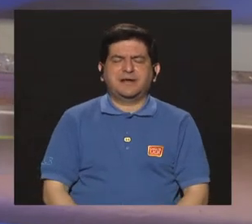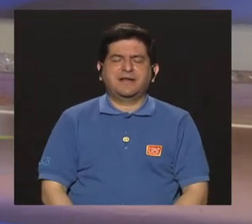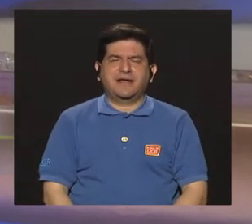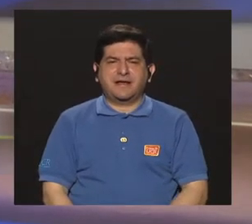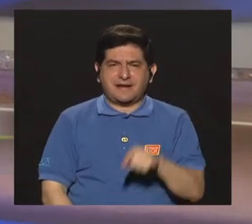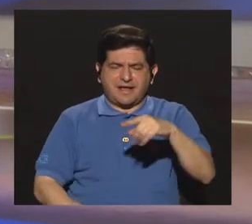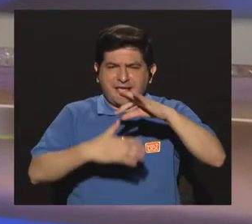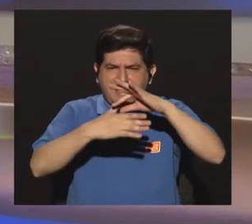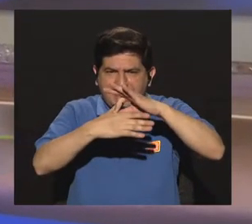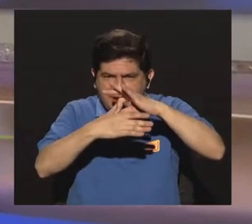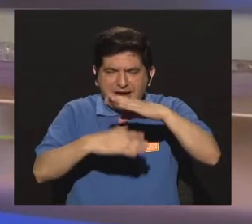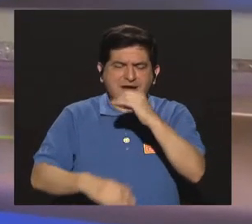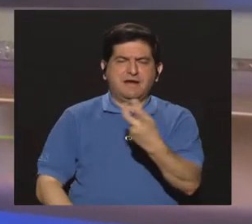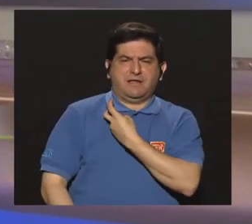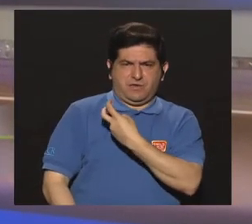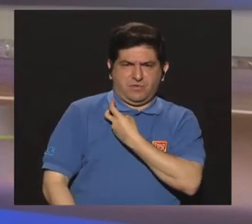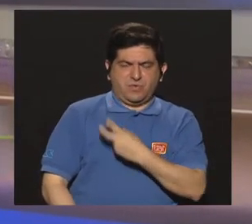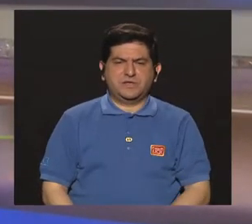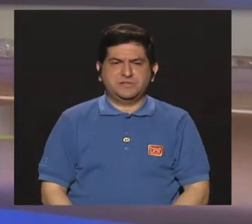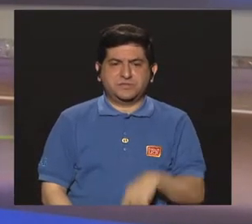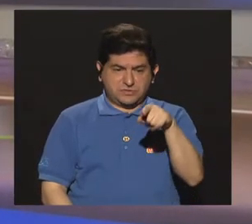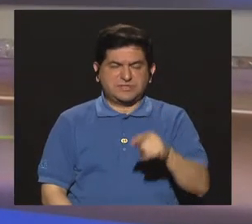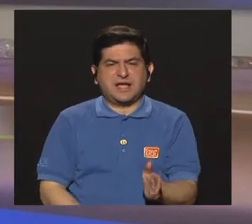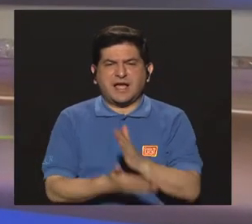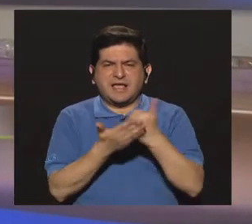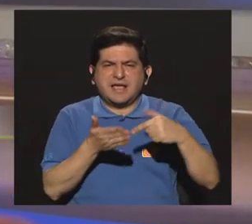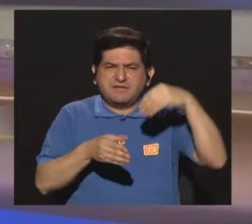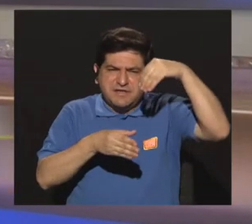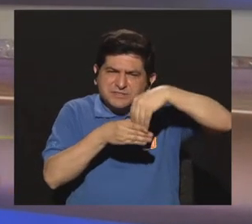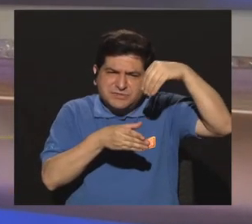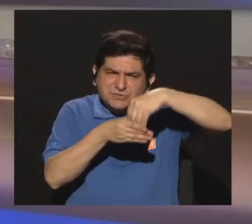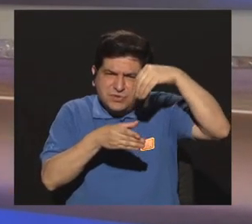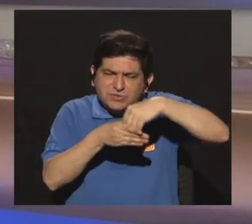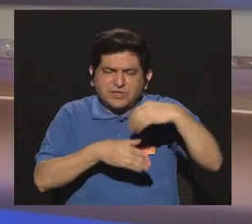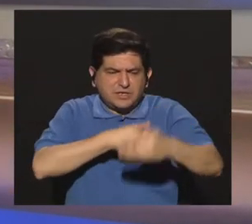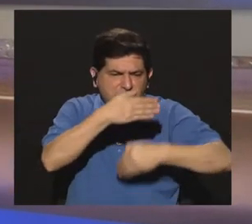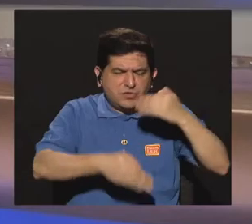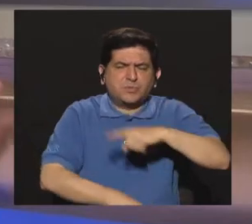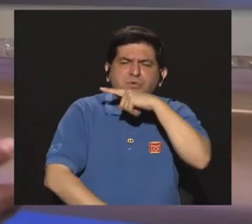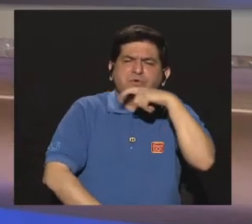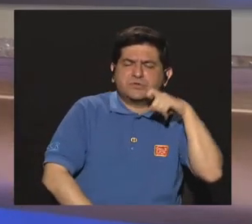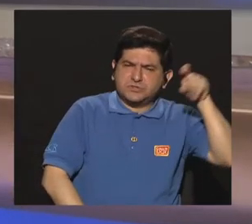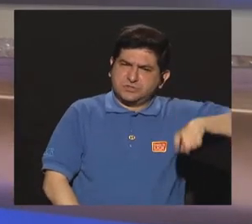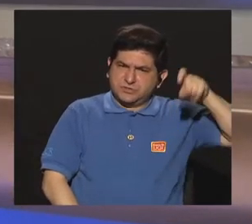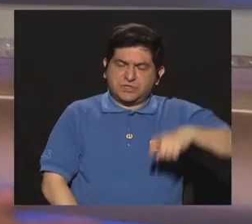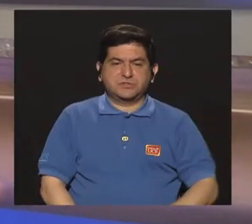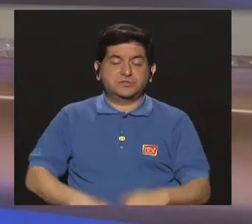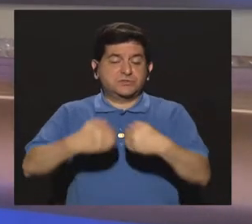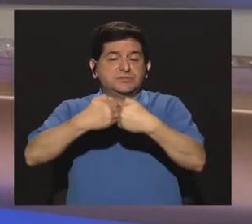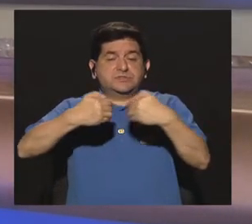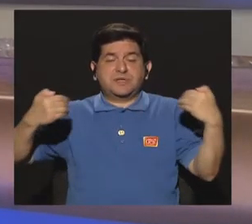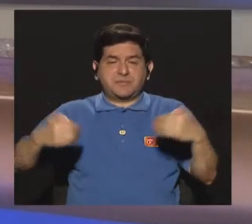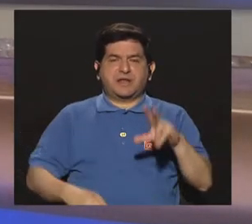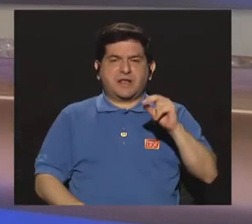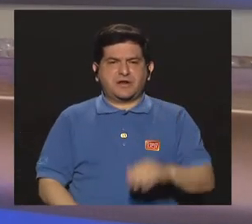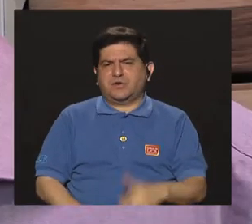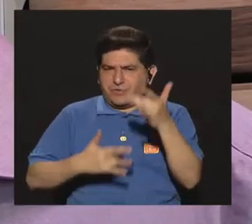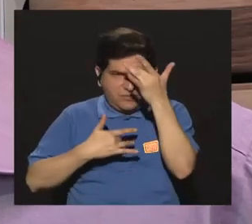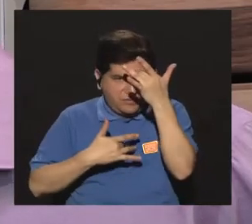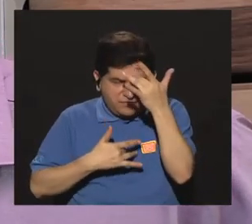casos se debe secar de también estar aislada para que no haya plagas y hasta el final del proceso meses después entra la